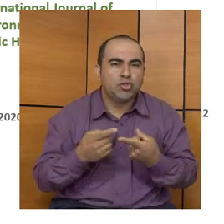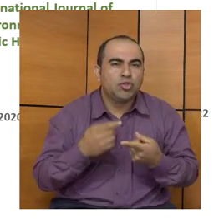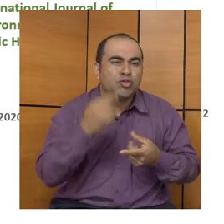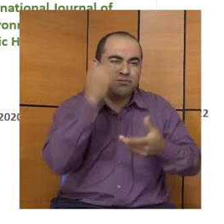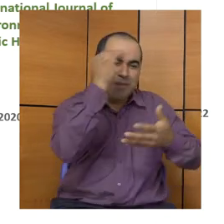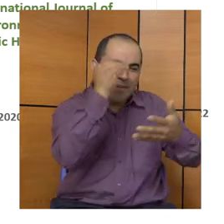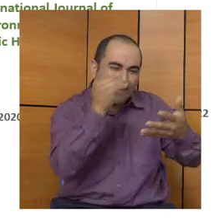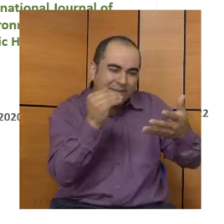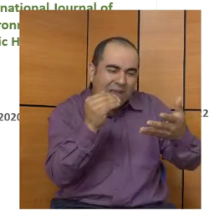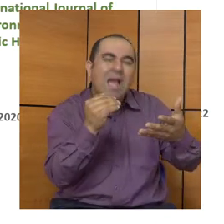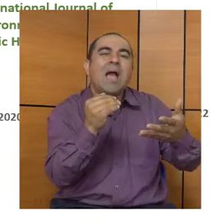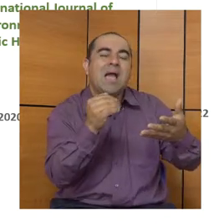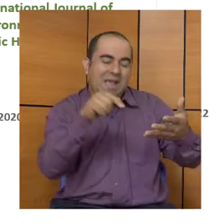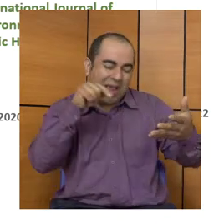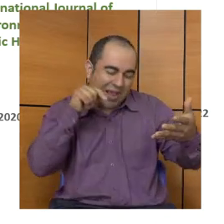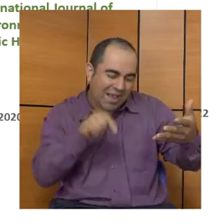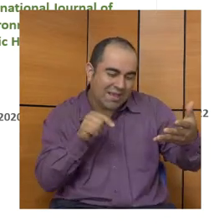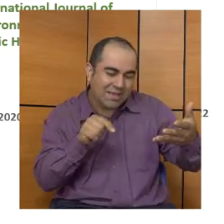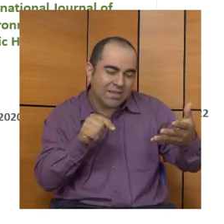aquí.